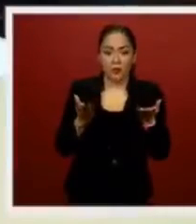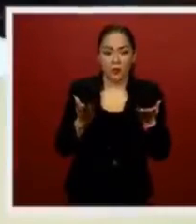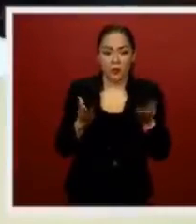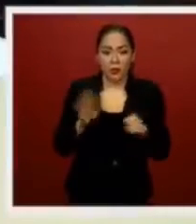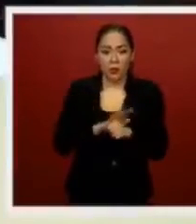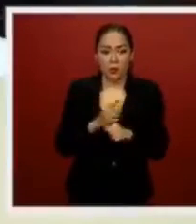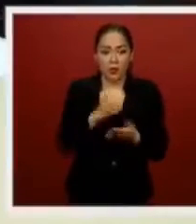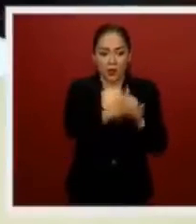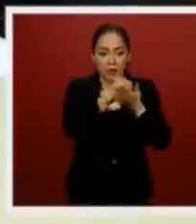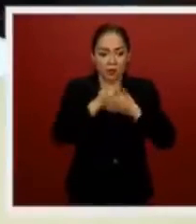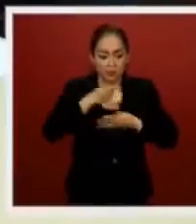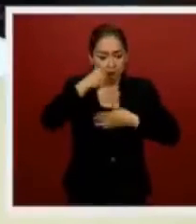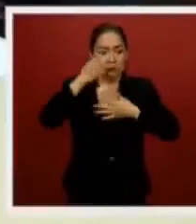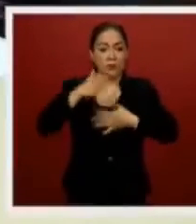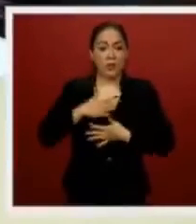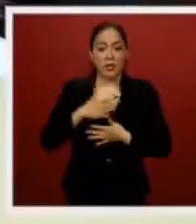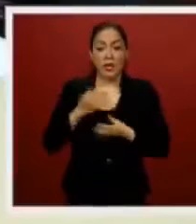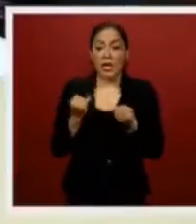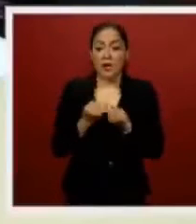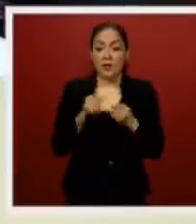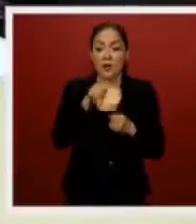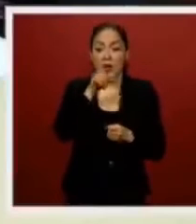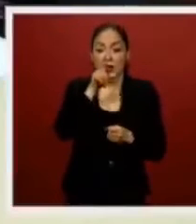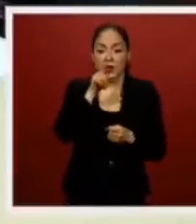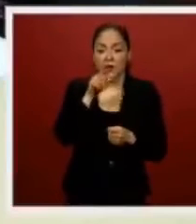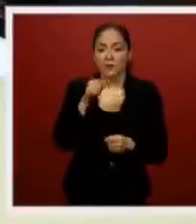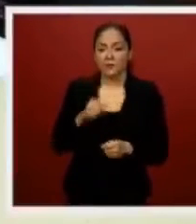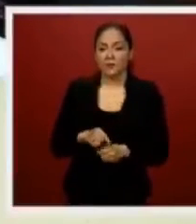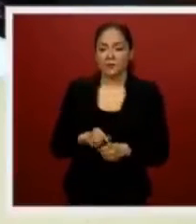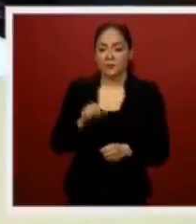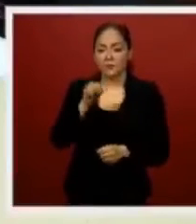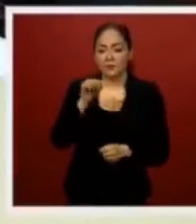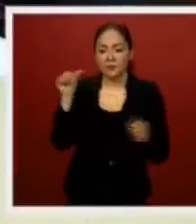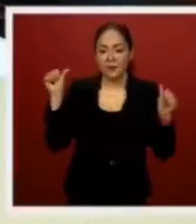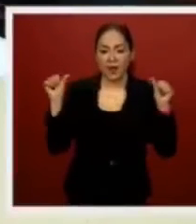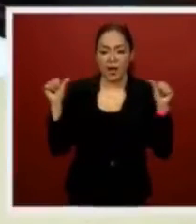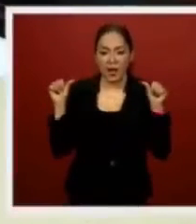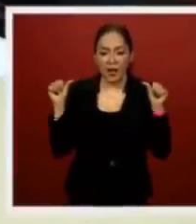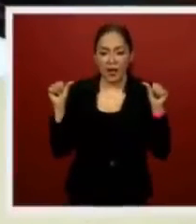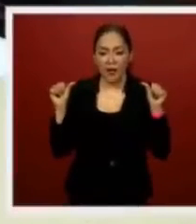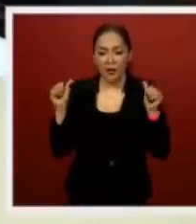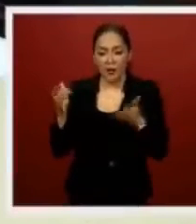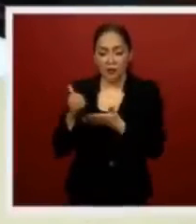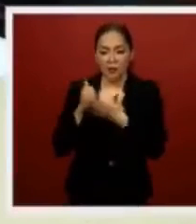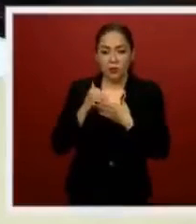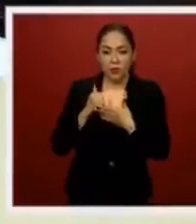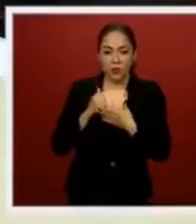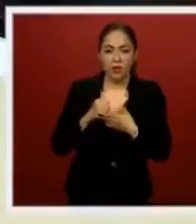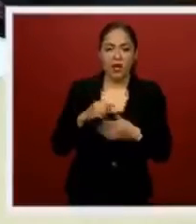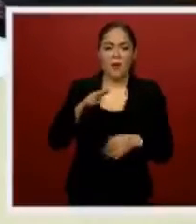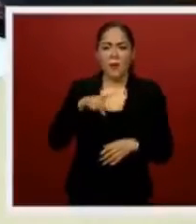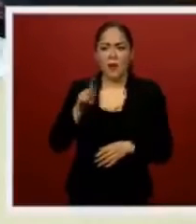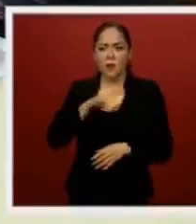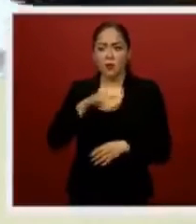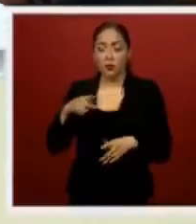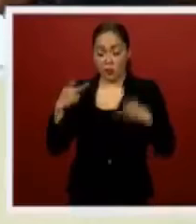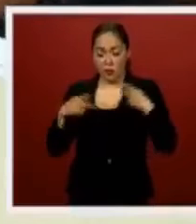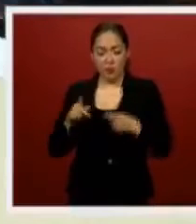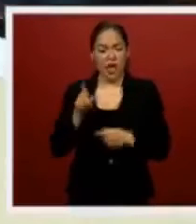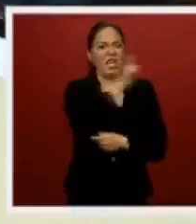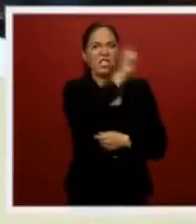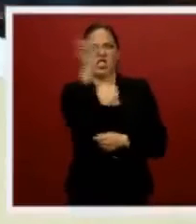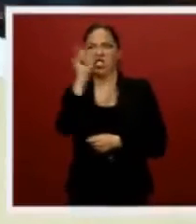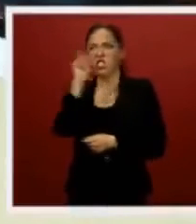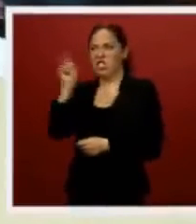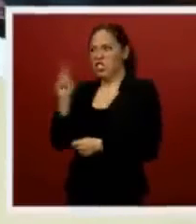mejor, abejas, ¿no? Las próximas. para polinizar. Exacto. Y si fumigamos con insecticidas venenosos, matamos las abejas y entonces ya